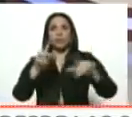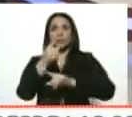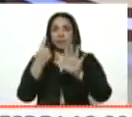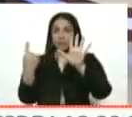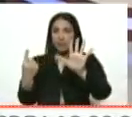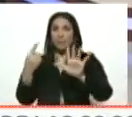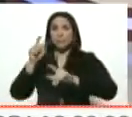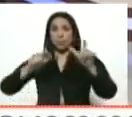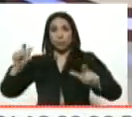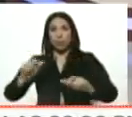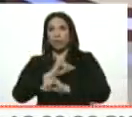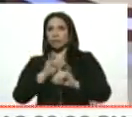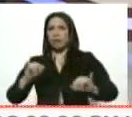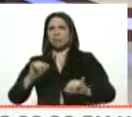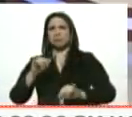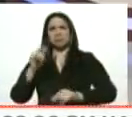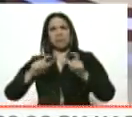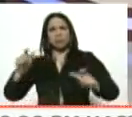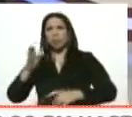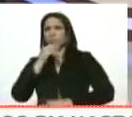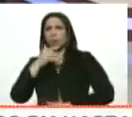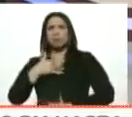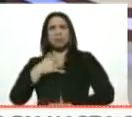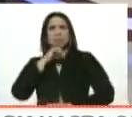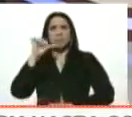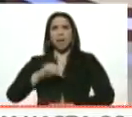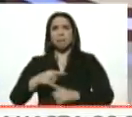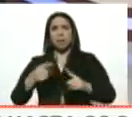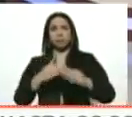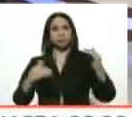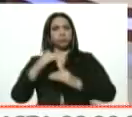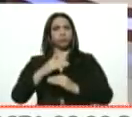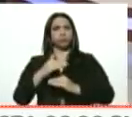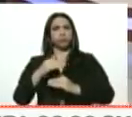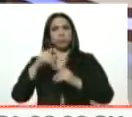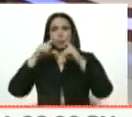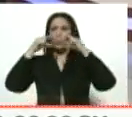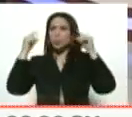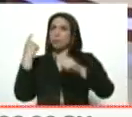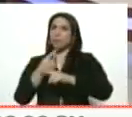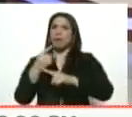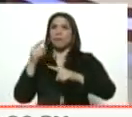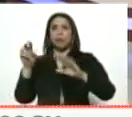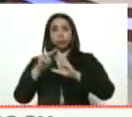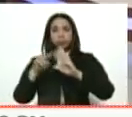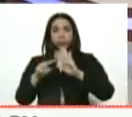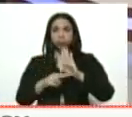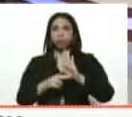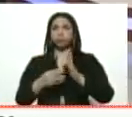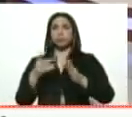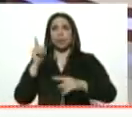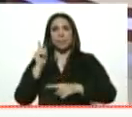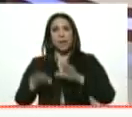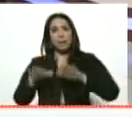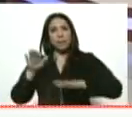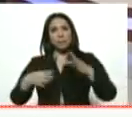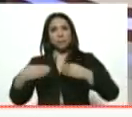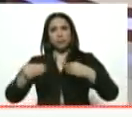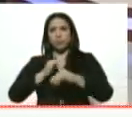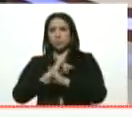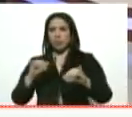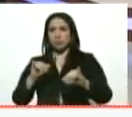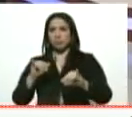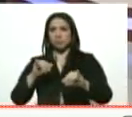casos activos, son asintomáticos, por ello la importancia de colocarse la mascarilla, de las normas preventivas, y a pesar de que se ha